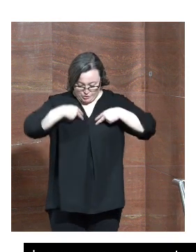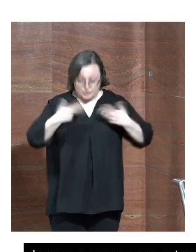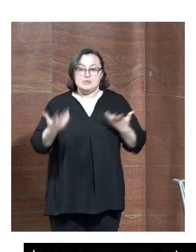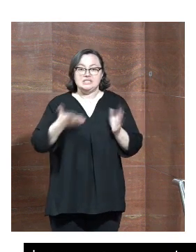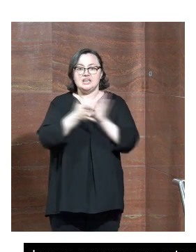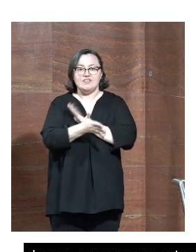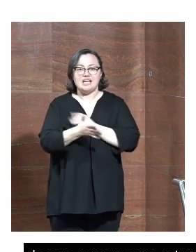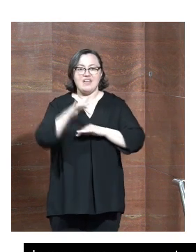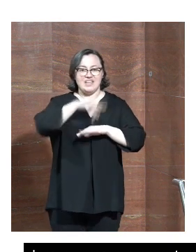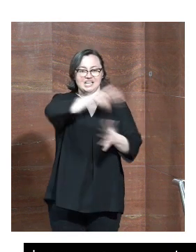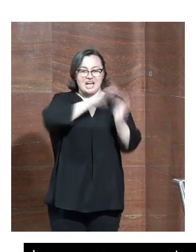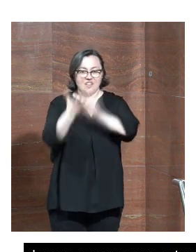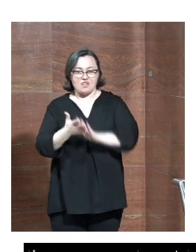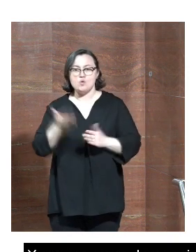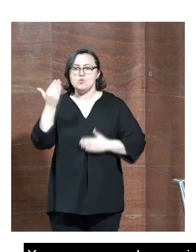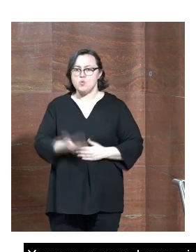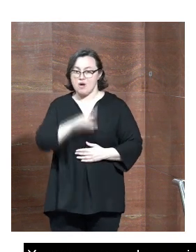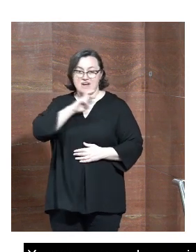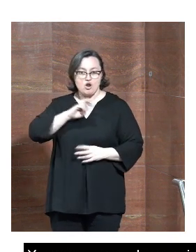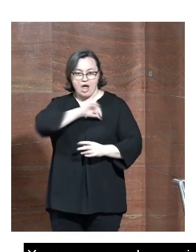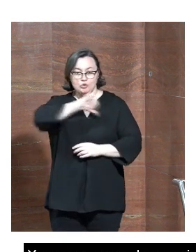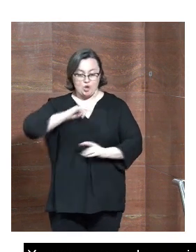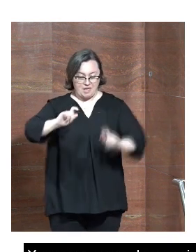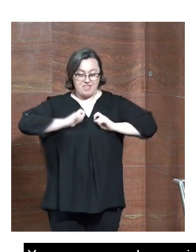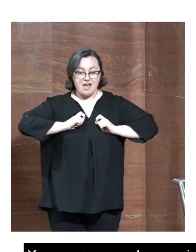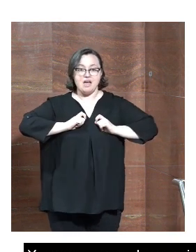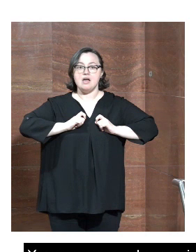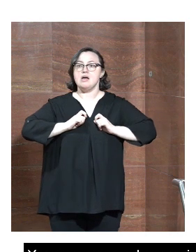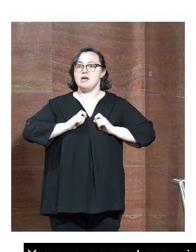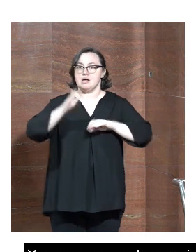es la importancia de la digitalización, que te dé autonomía para poderlo